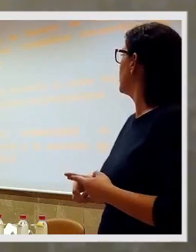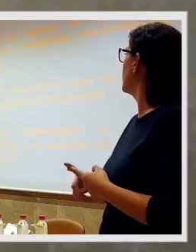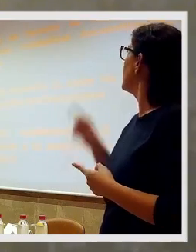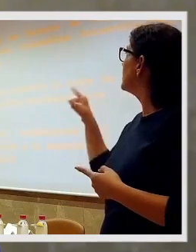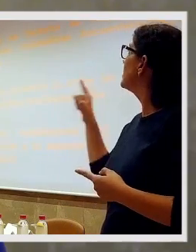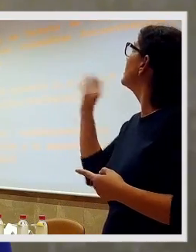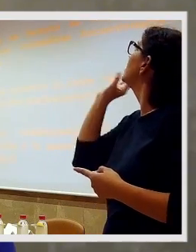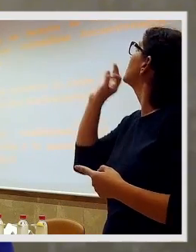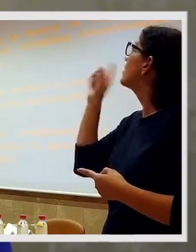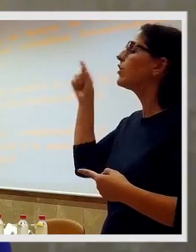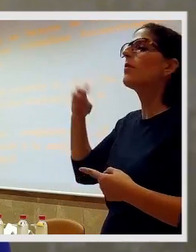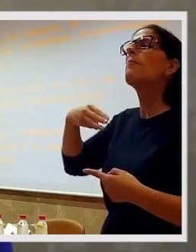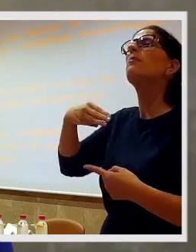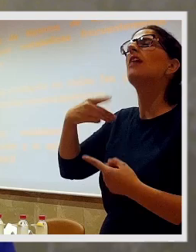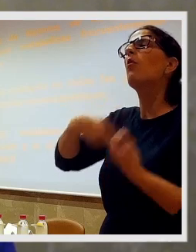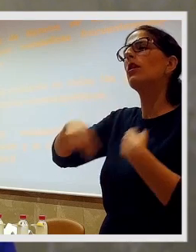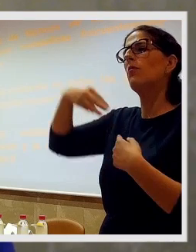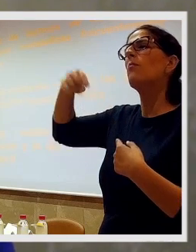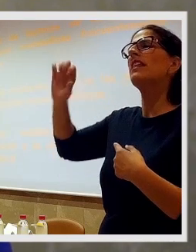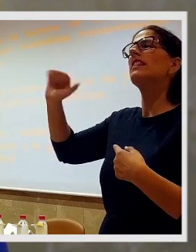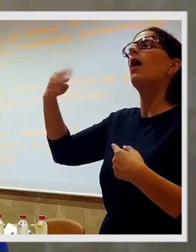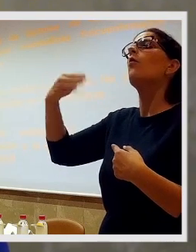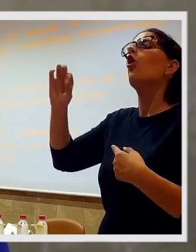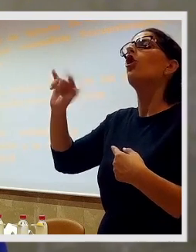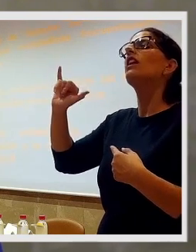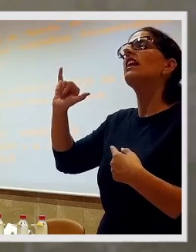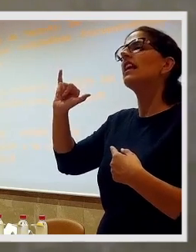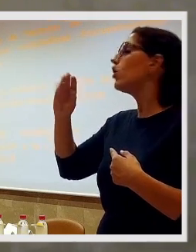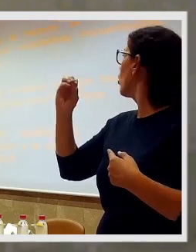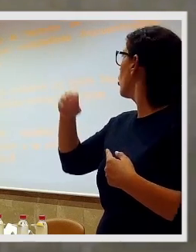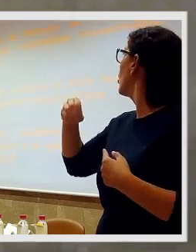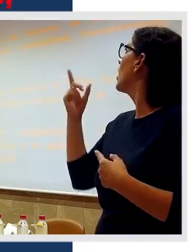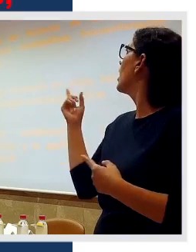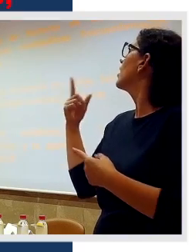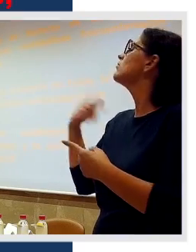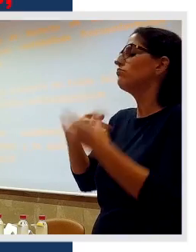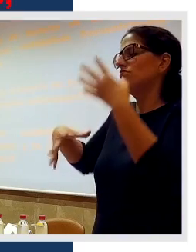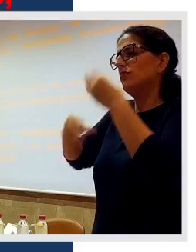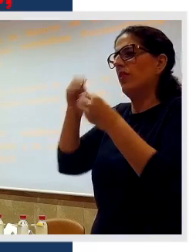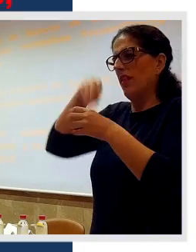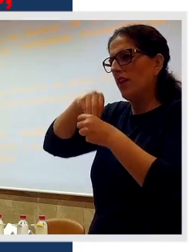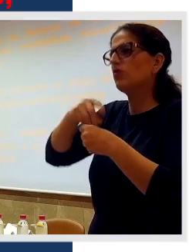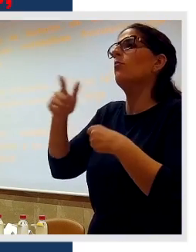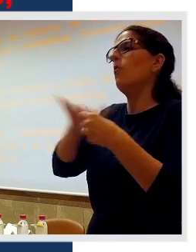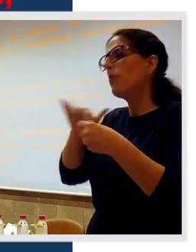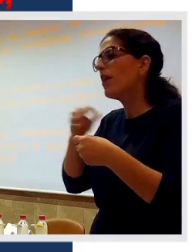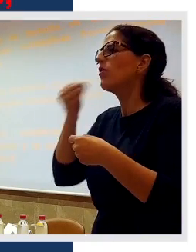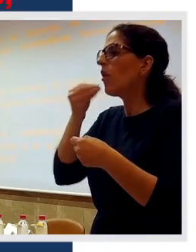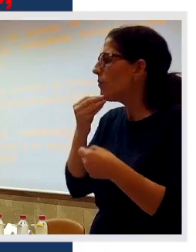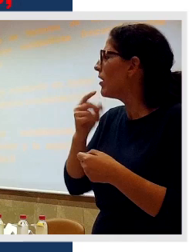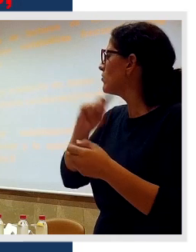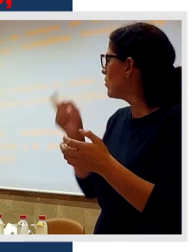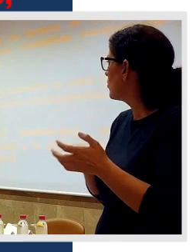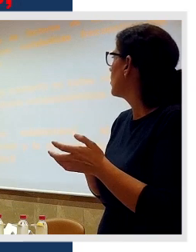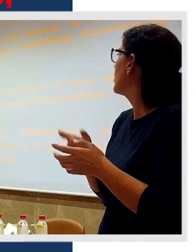un conjunto de factores de riesgo que se van sumando en las personas, que cada vez es más frecuente, tanto en